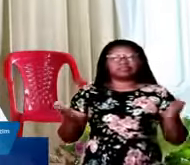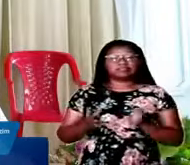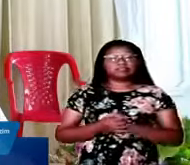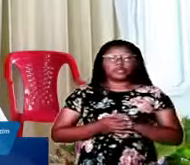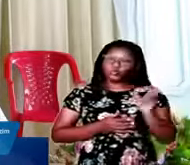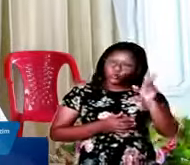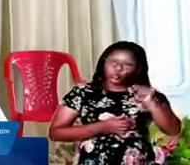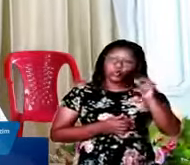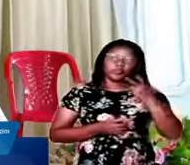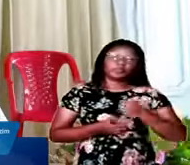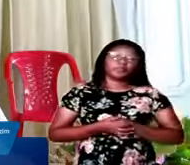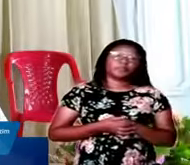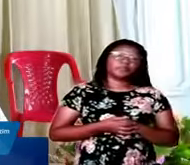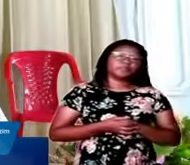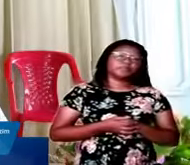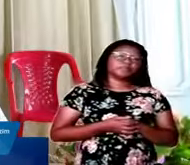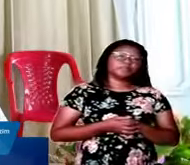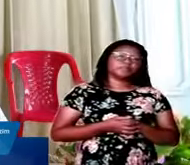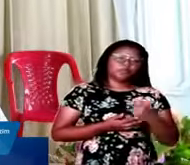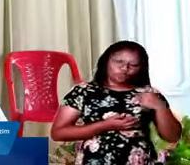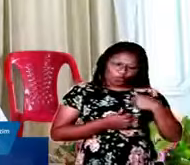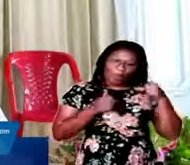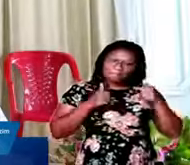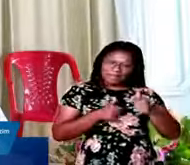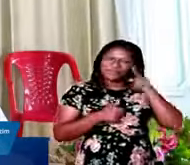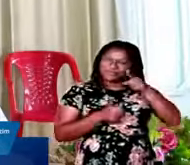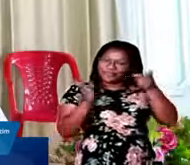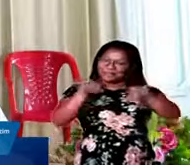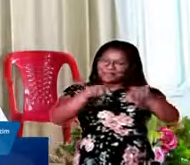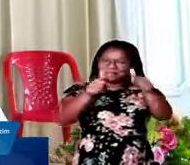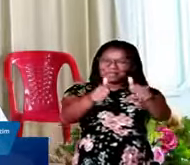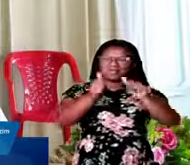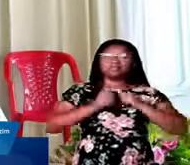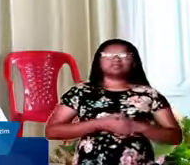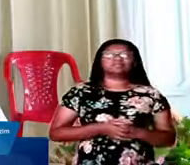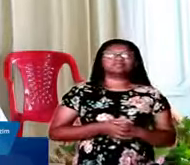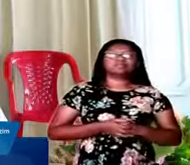Señor. Yo estoy bien y usted también está bien.